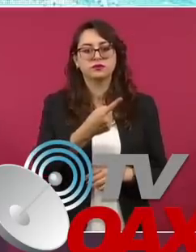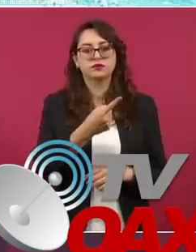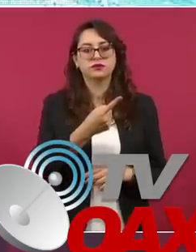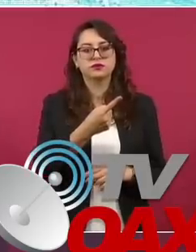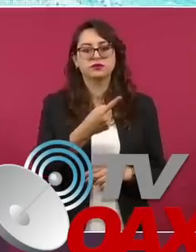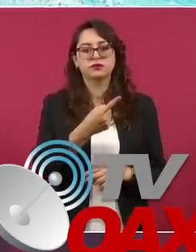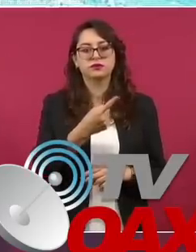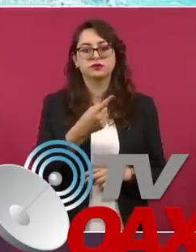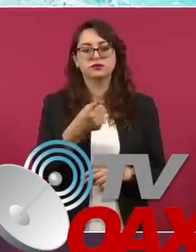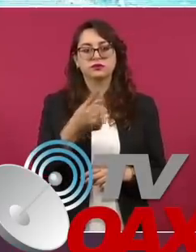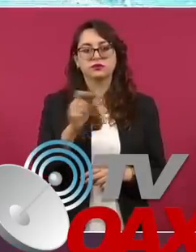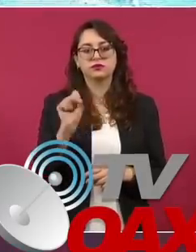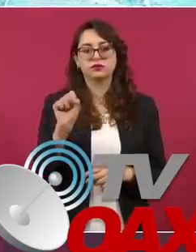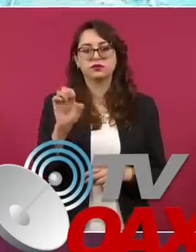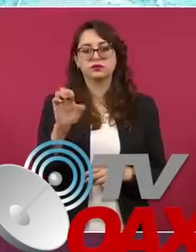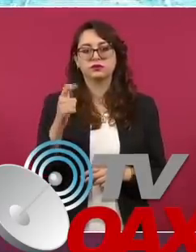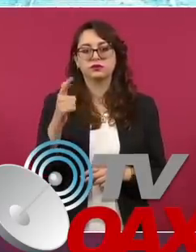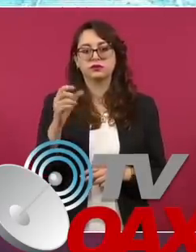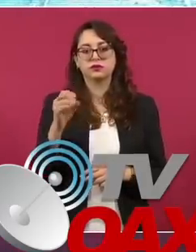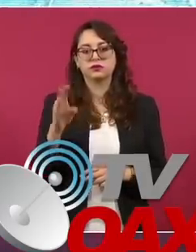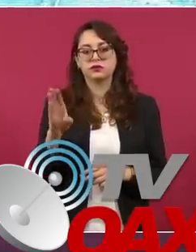al secretario de Gobernación,